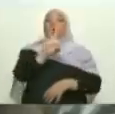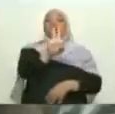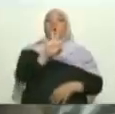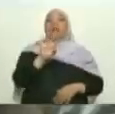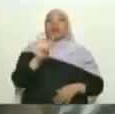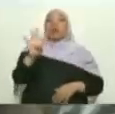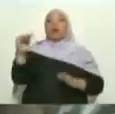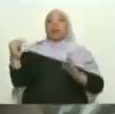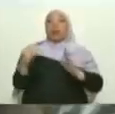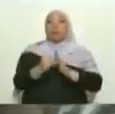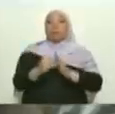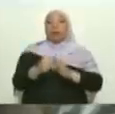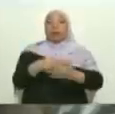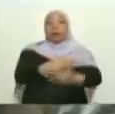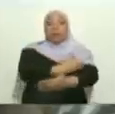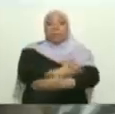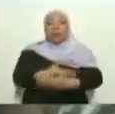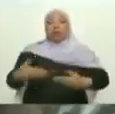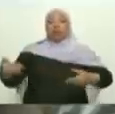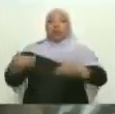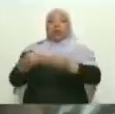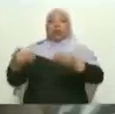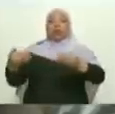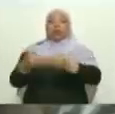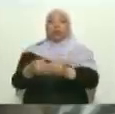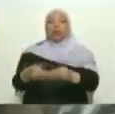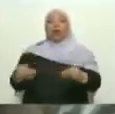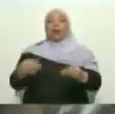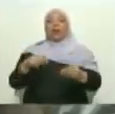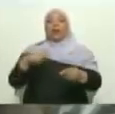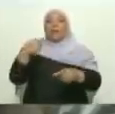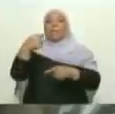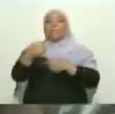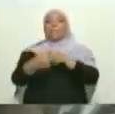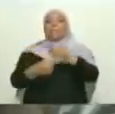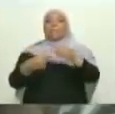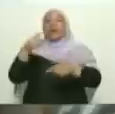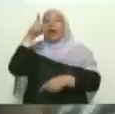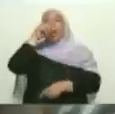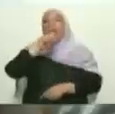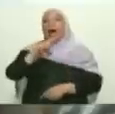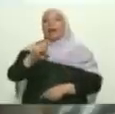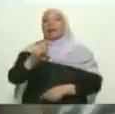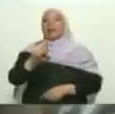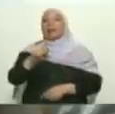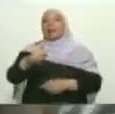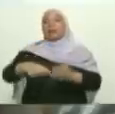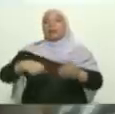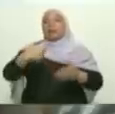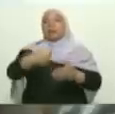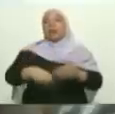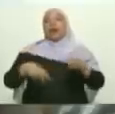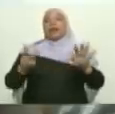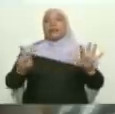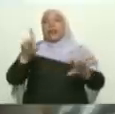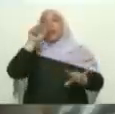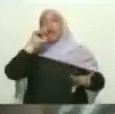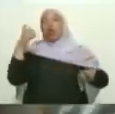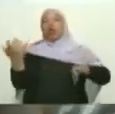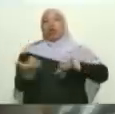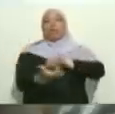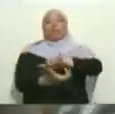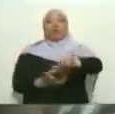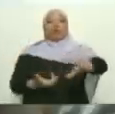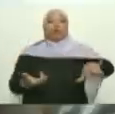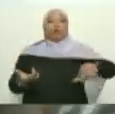millones de dólares cada año durante los siguientes 7 años como consecuencia